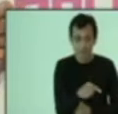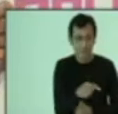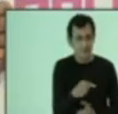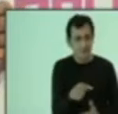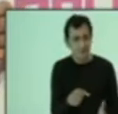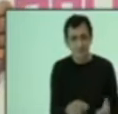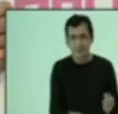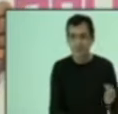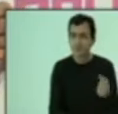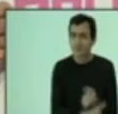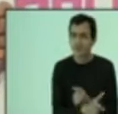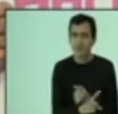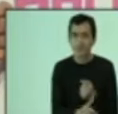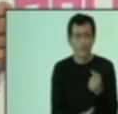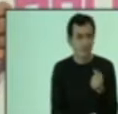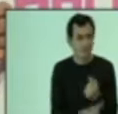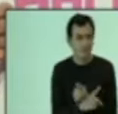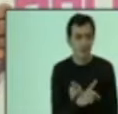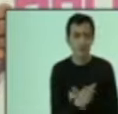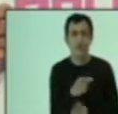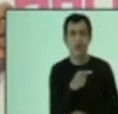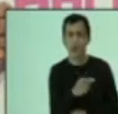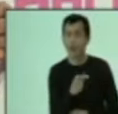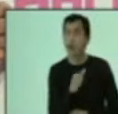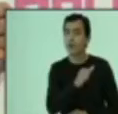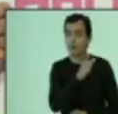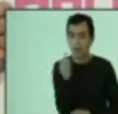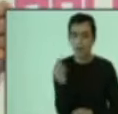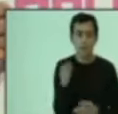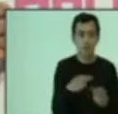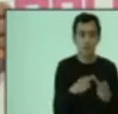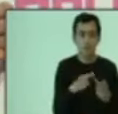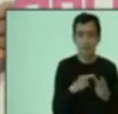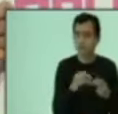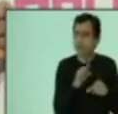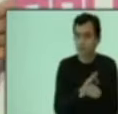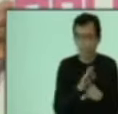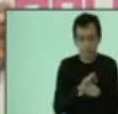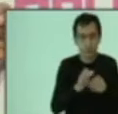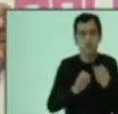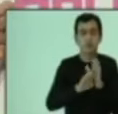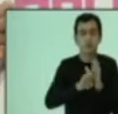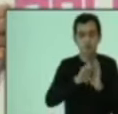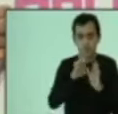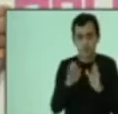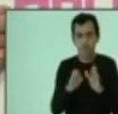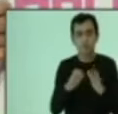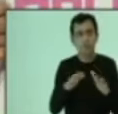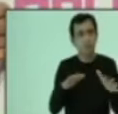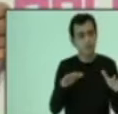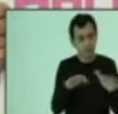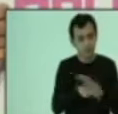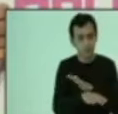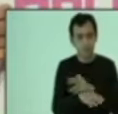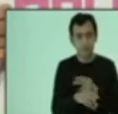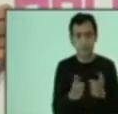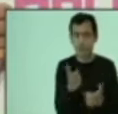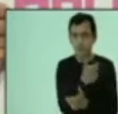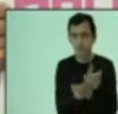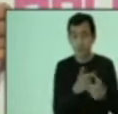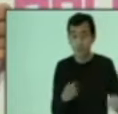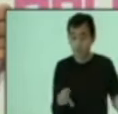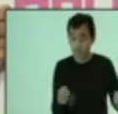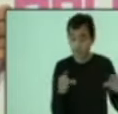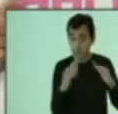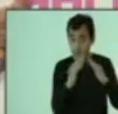afectados, también se han detectado áreas de oportunidad, generando otras estrategias de comercio que se desarrollan incluso